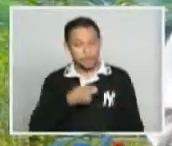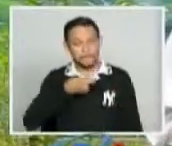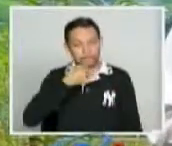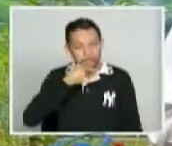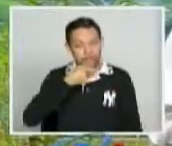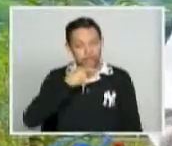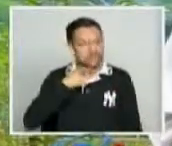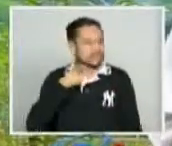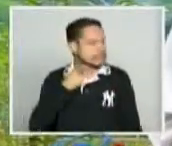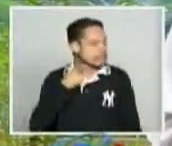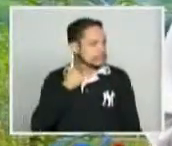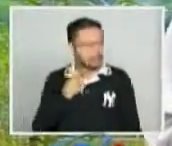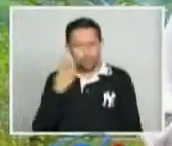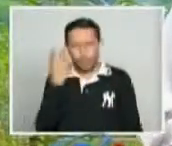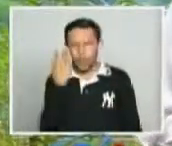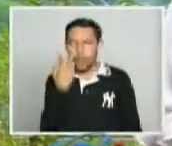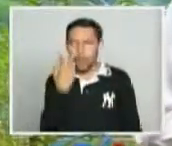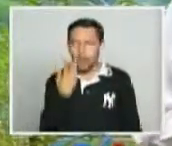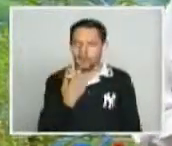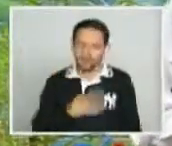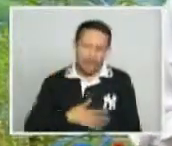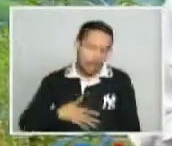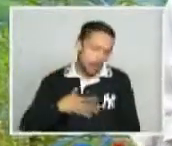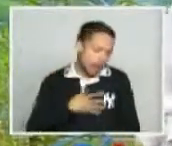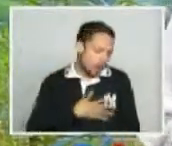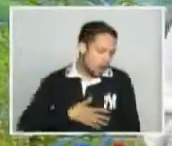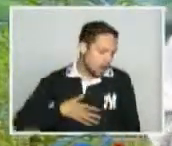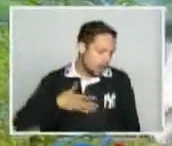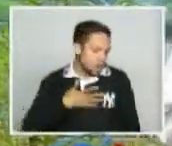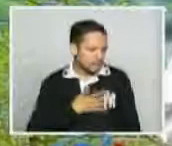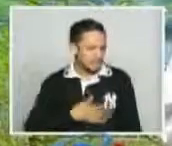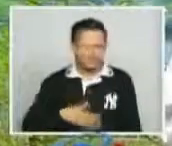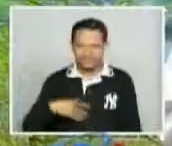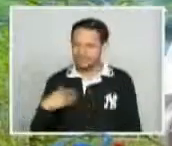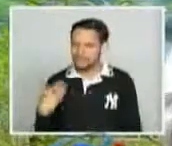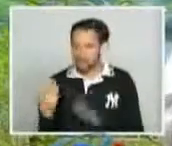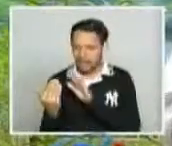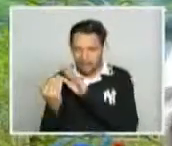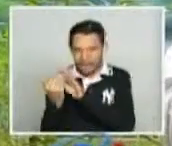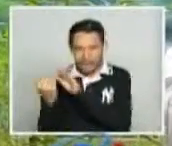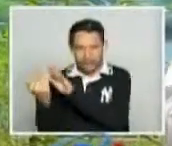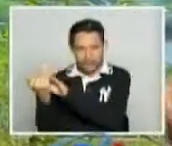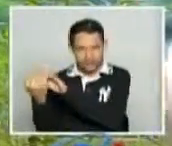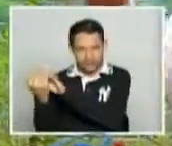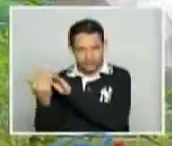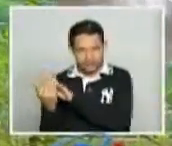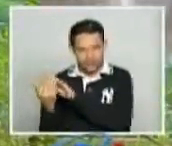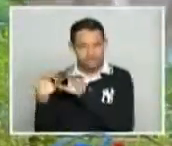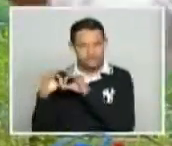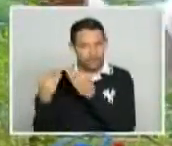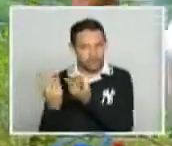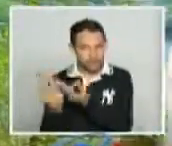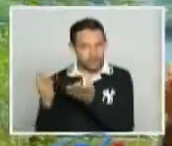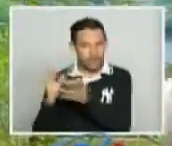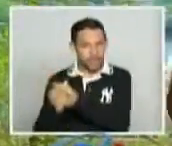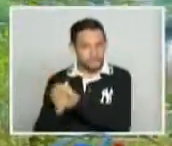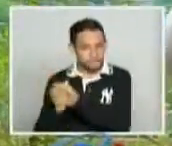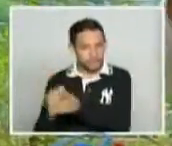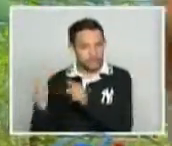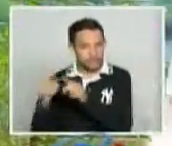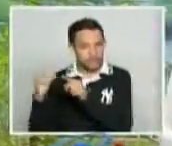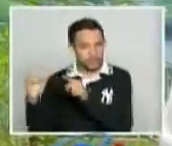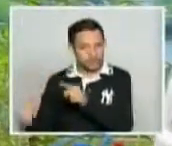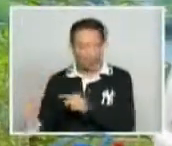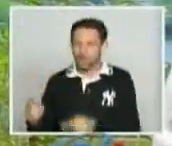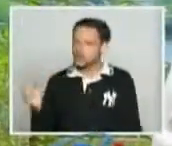tiroides. ¿Todos los días? No, no, no. Y la vecina y el amigo y el tío y la abuelita y todo el mundo me dice que